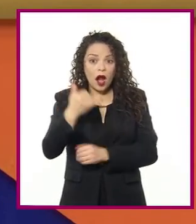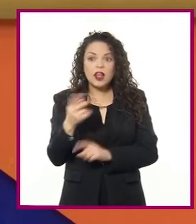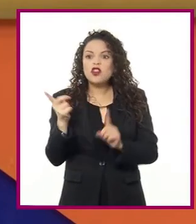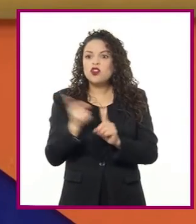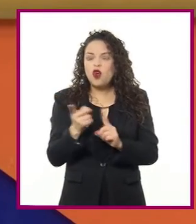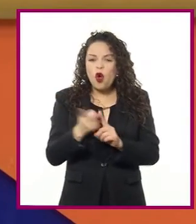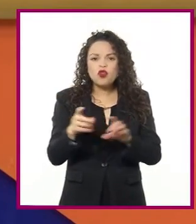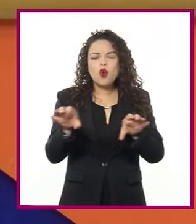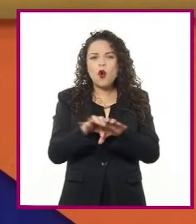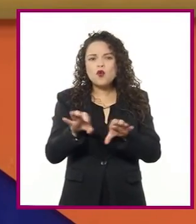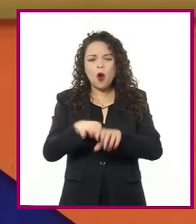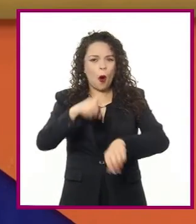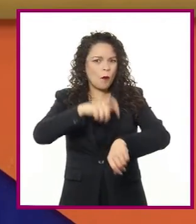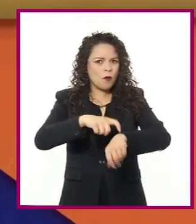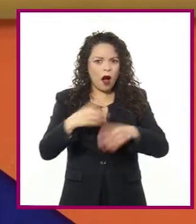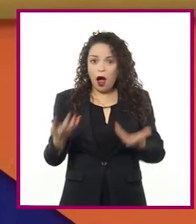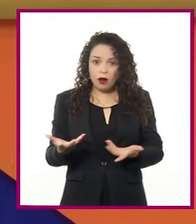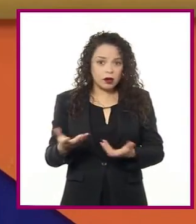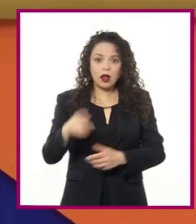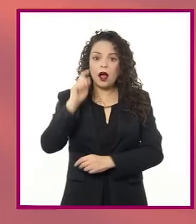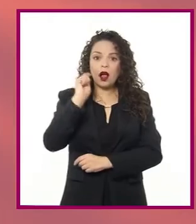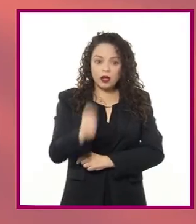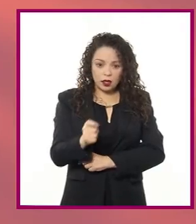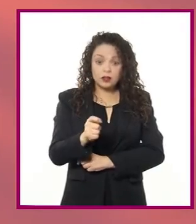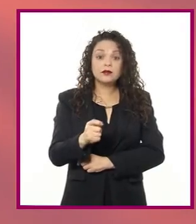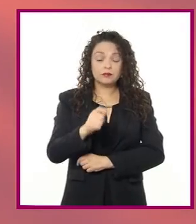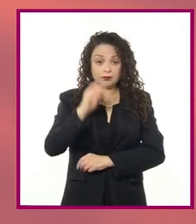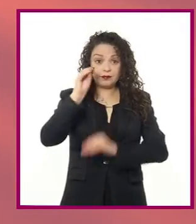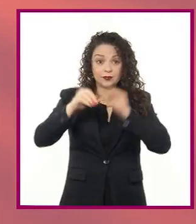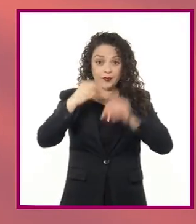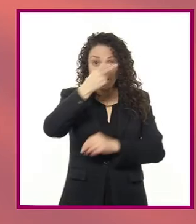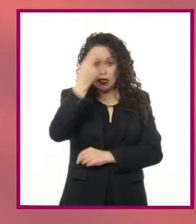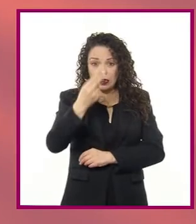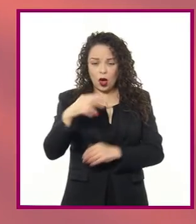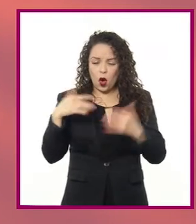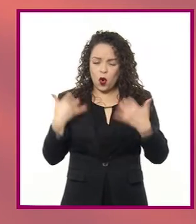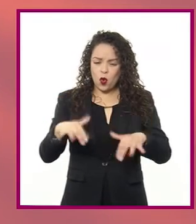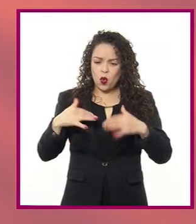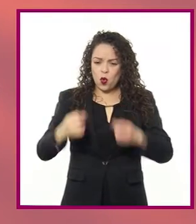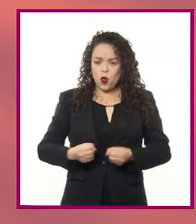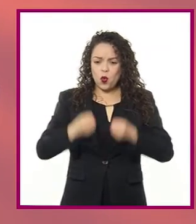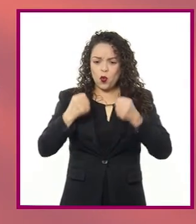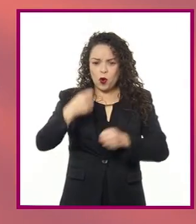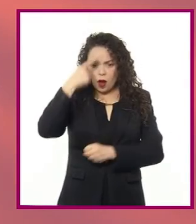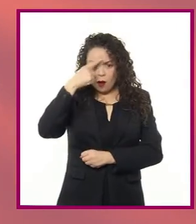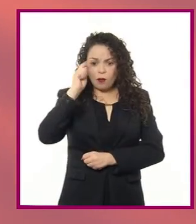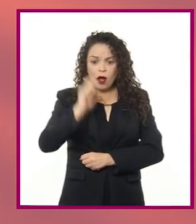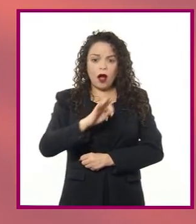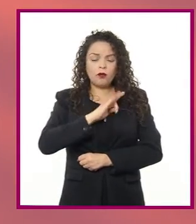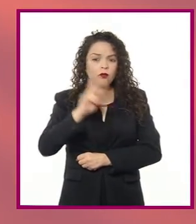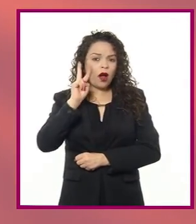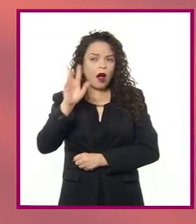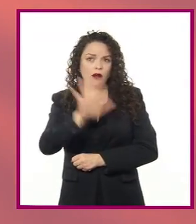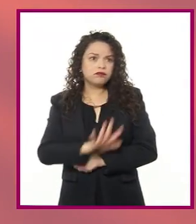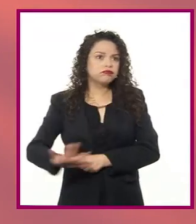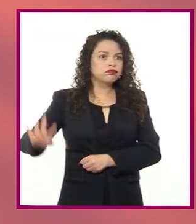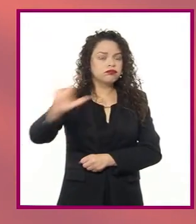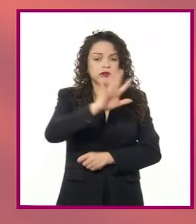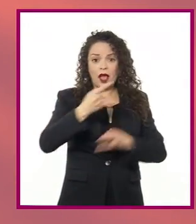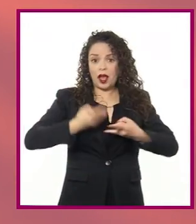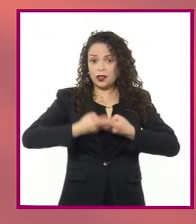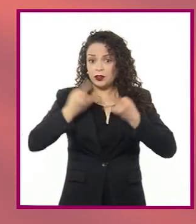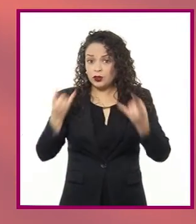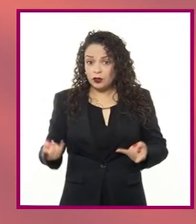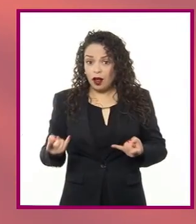también es un recurso gráfico poderoso que los autores emplean para crear una atmósfera y hacer que la